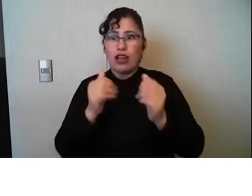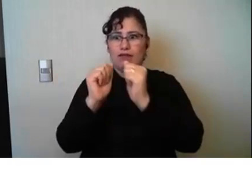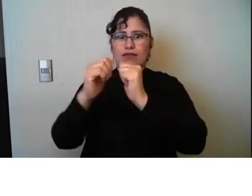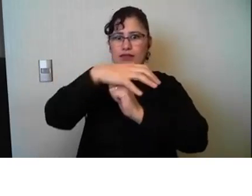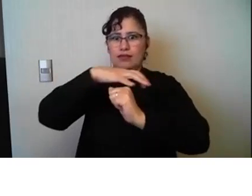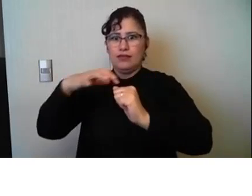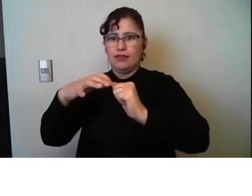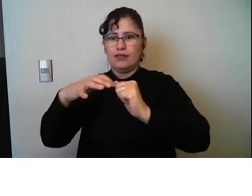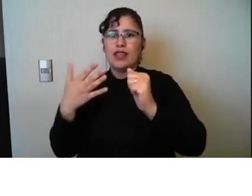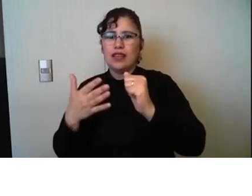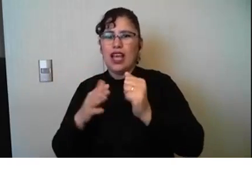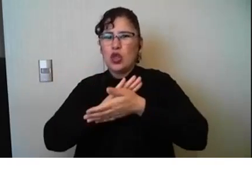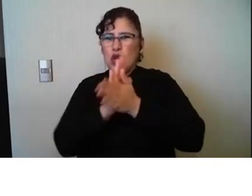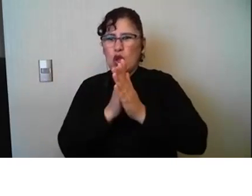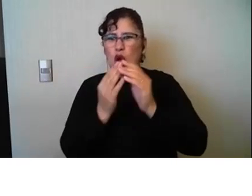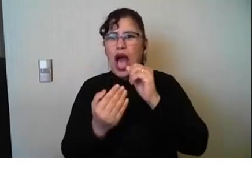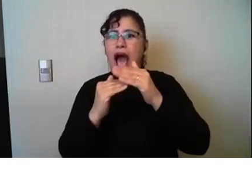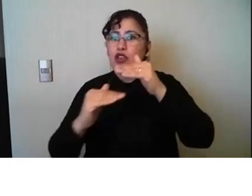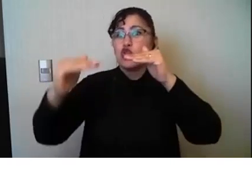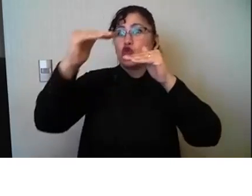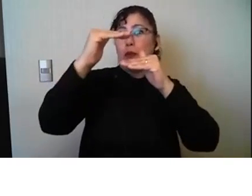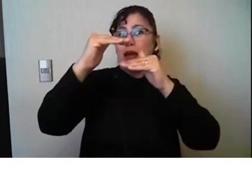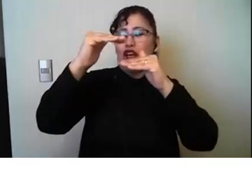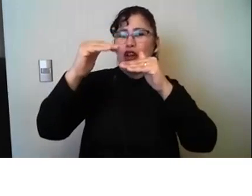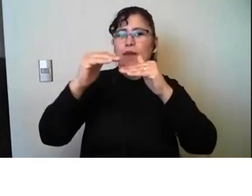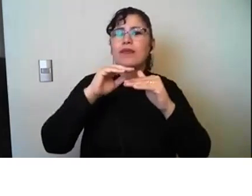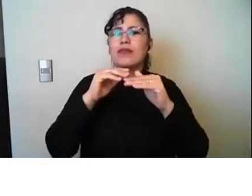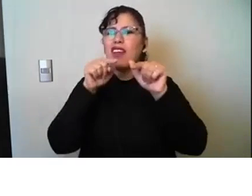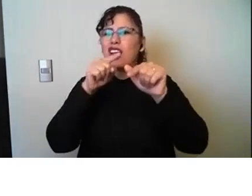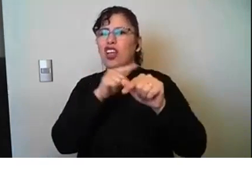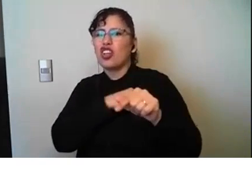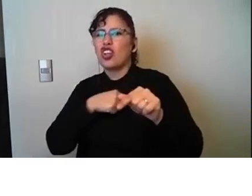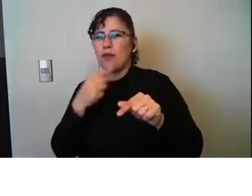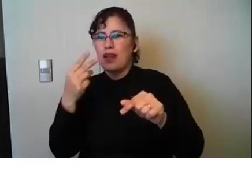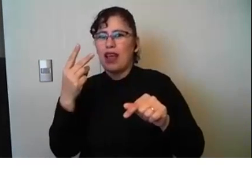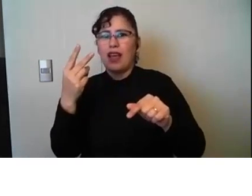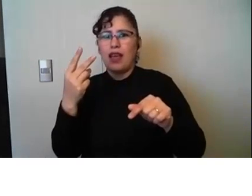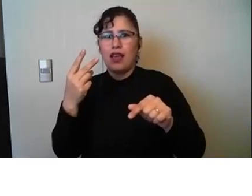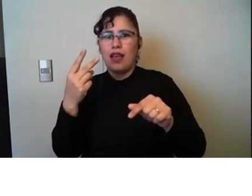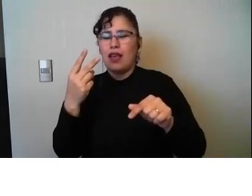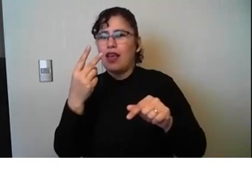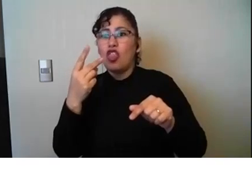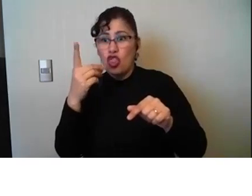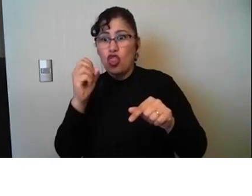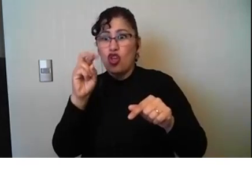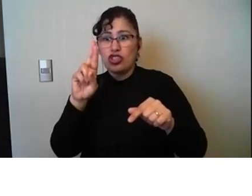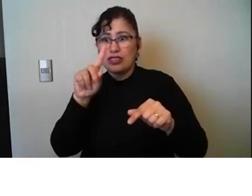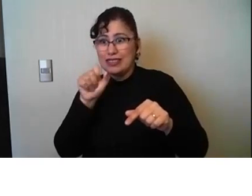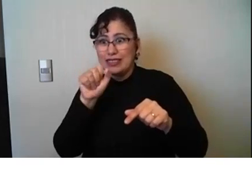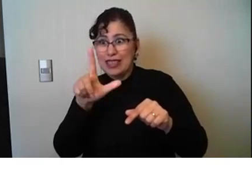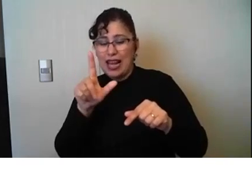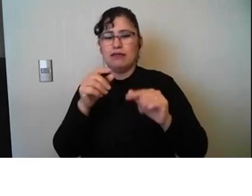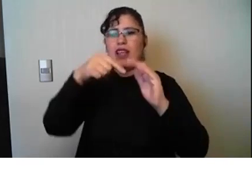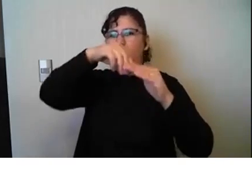nivel, y todo lo que queda ujú. arriba, superior, lo van a encontrar en literatura como ventral, perdón, como dorsal, y todo lo que queda